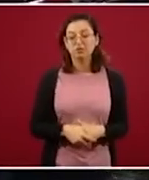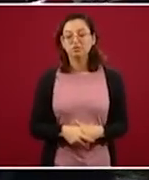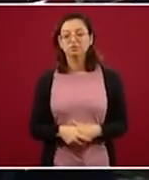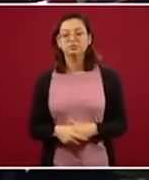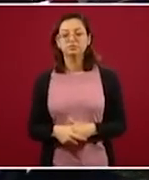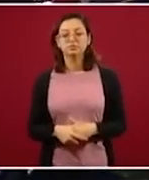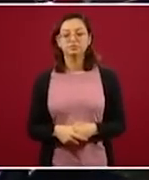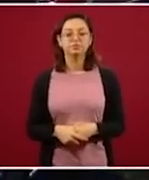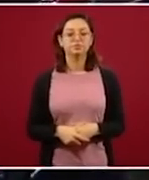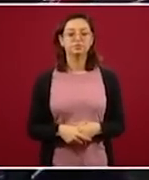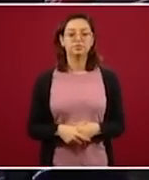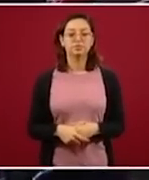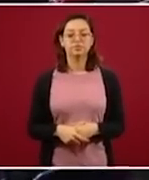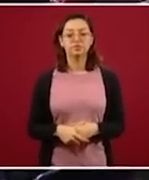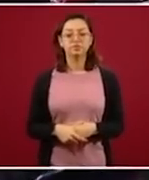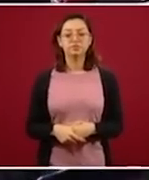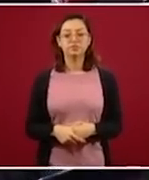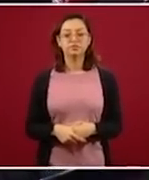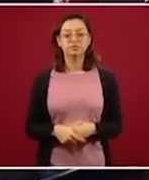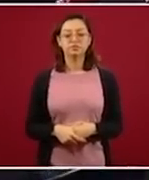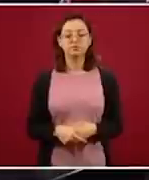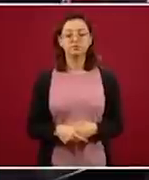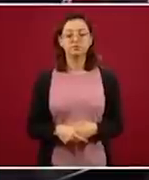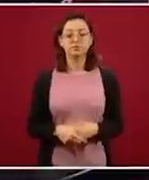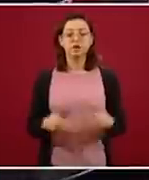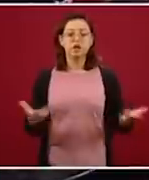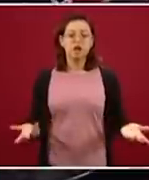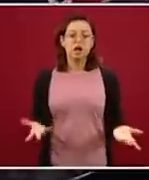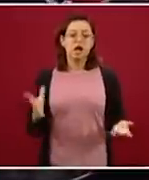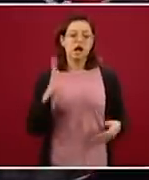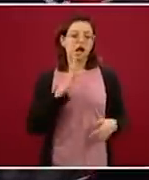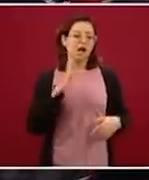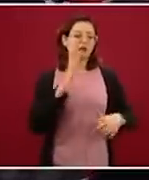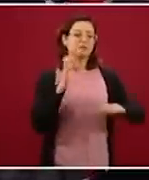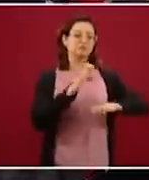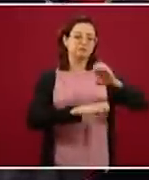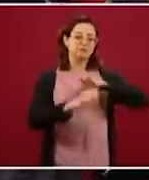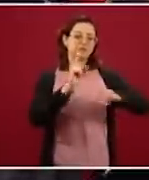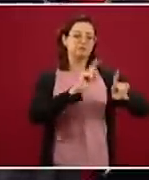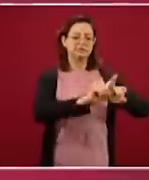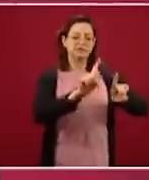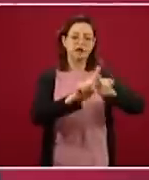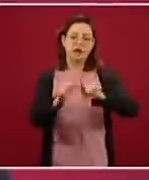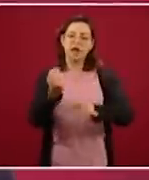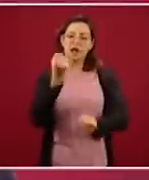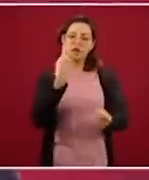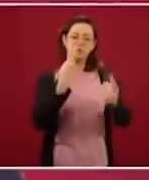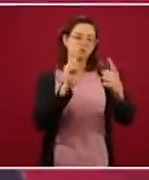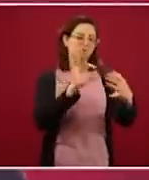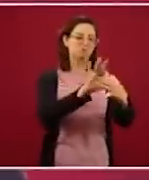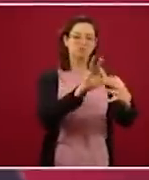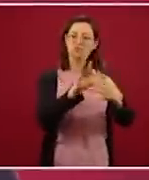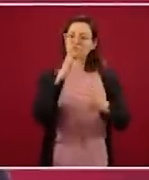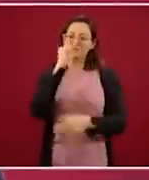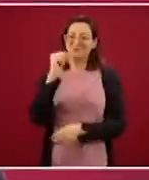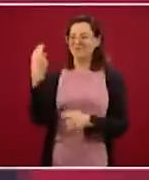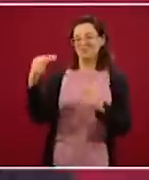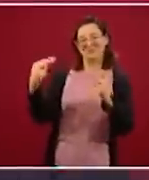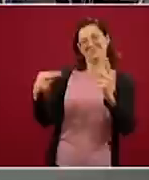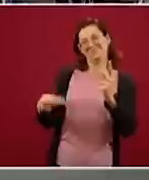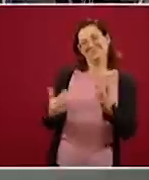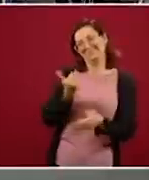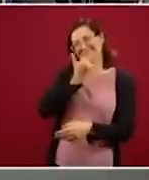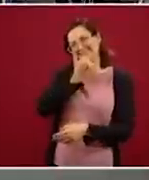Hay una serie de empresas que están, digamos, relacionadas en las 977, sin embargo, pues evidentemente pues no puedo dar datos.